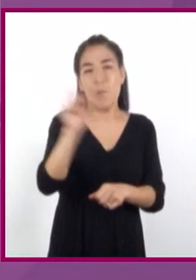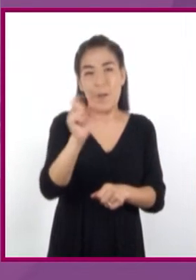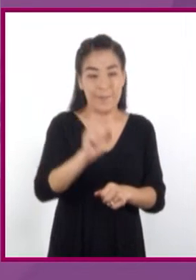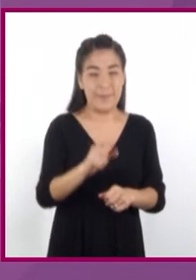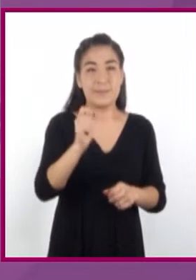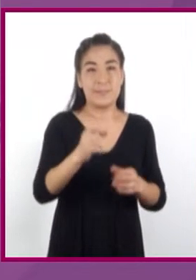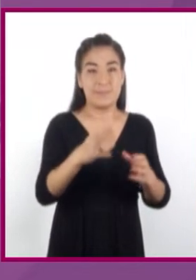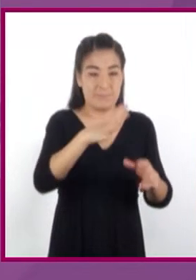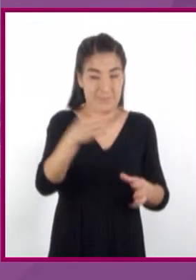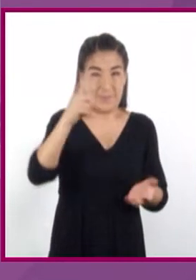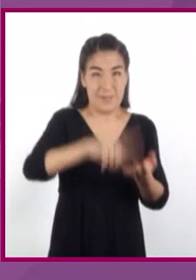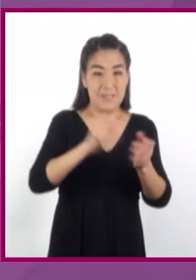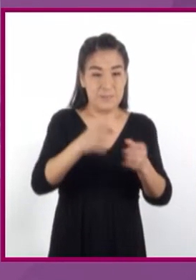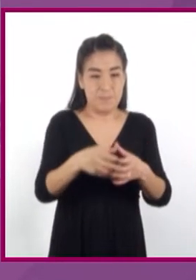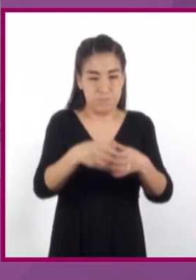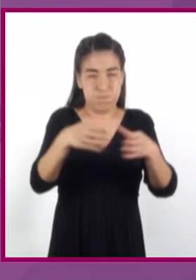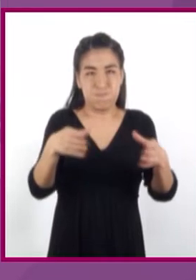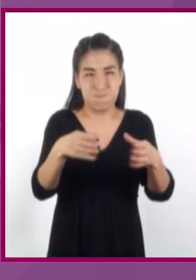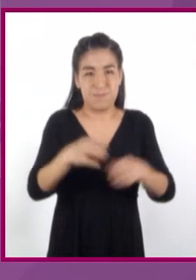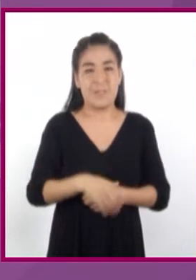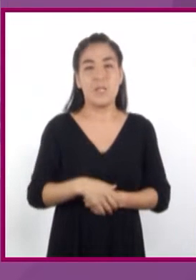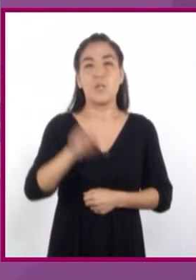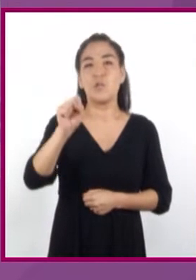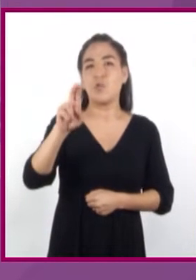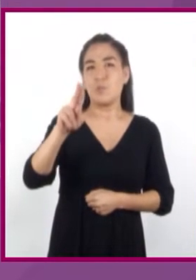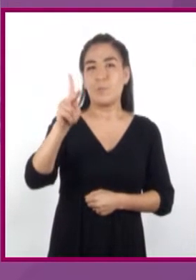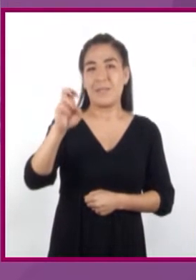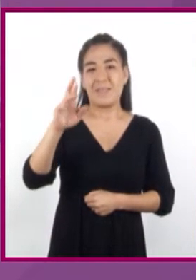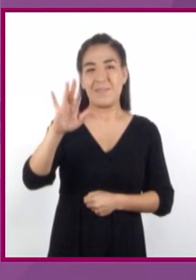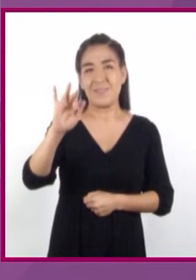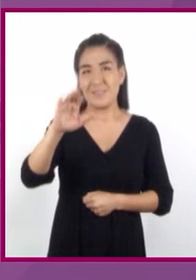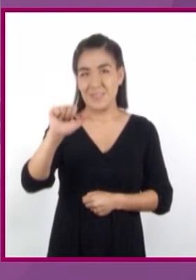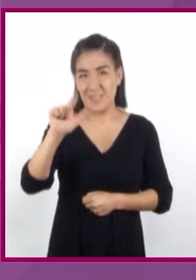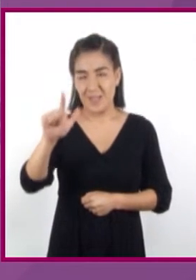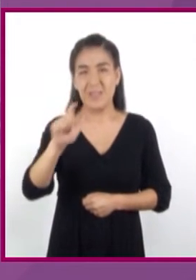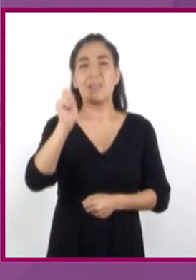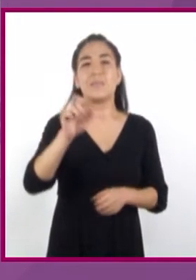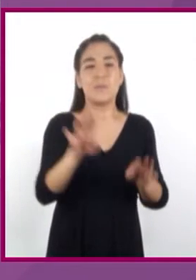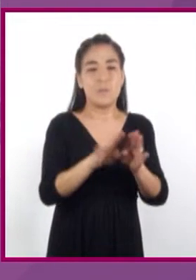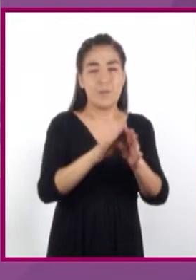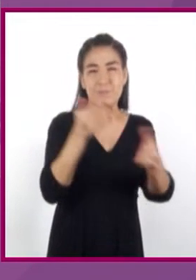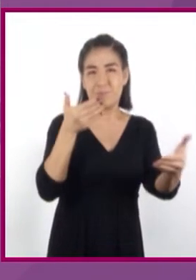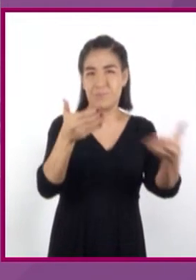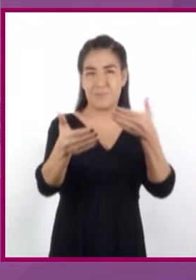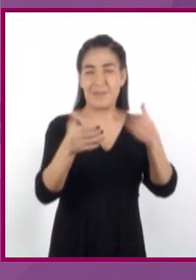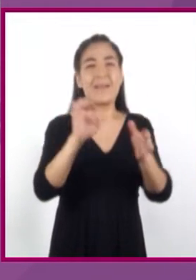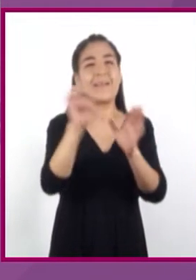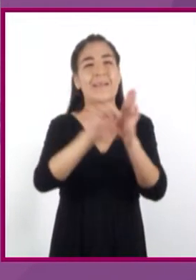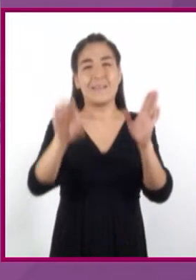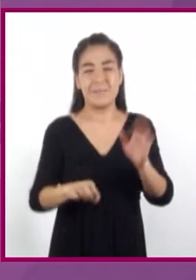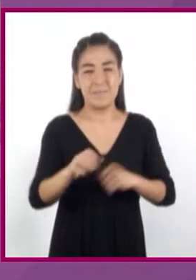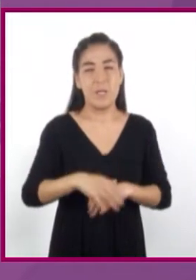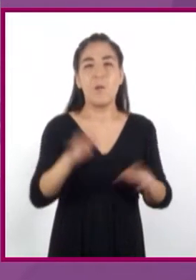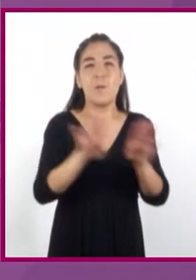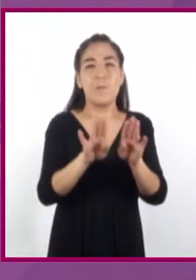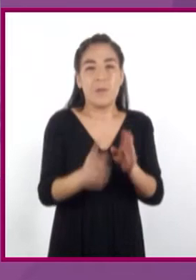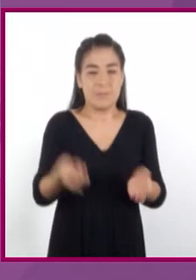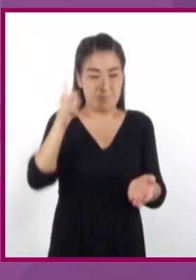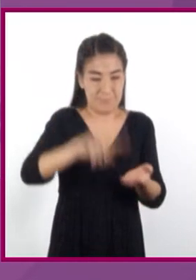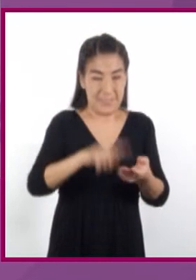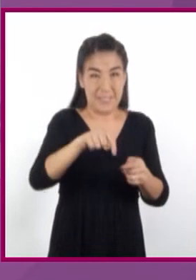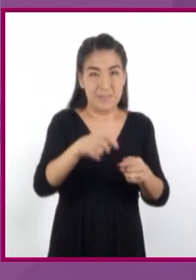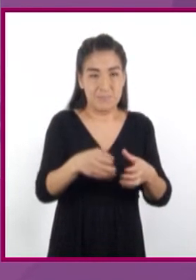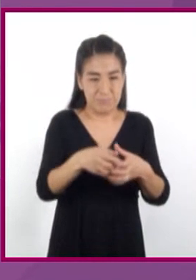en su longitud. La dilatación superficial es el aumento bidimensional, es decir, crece el área del